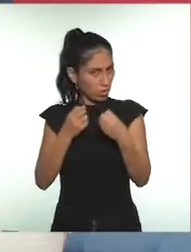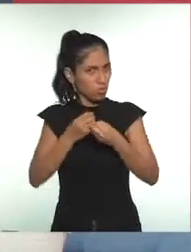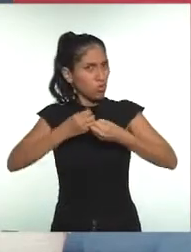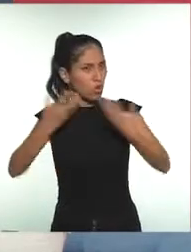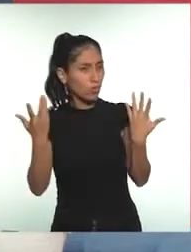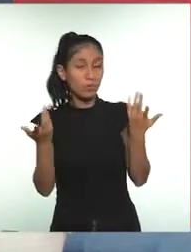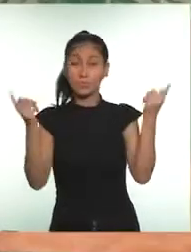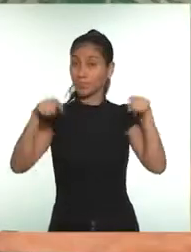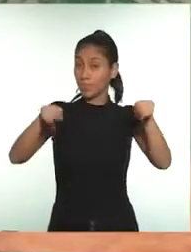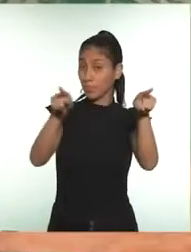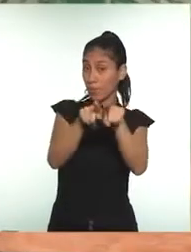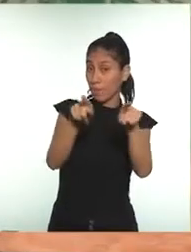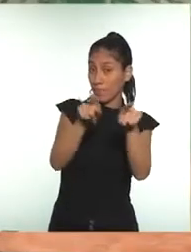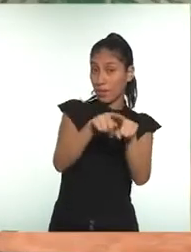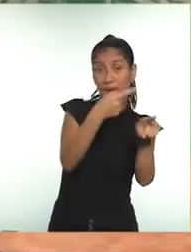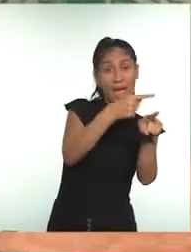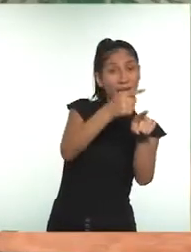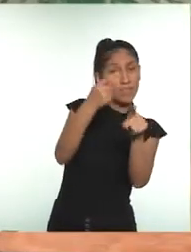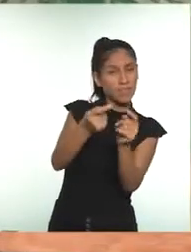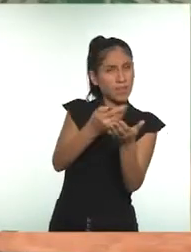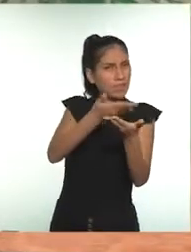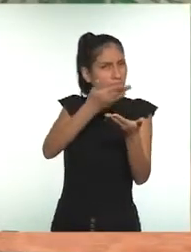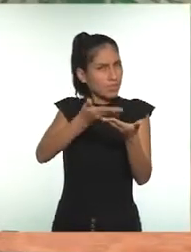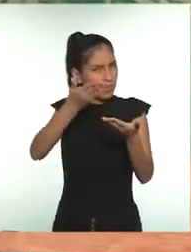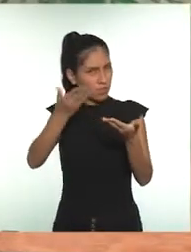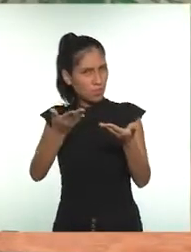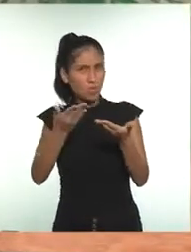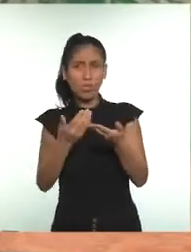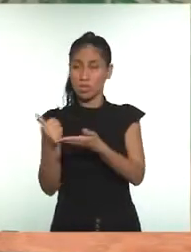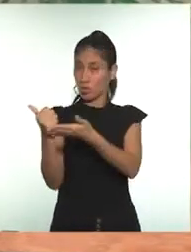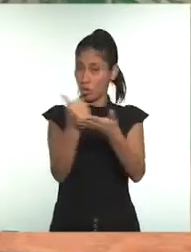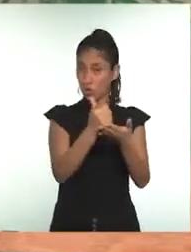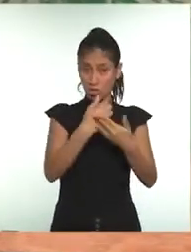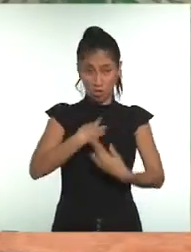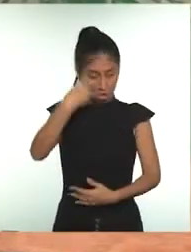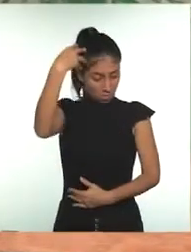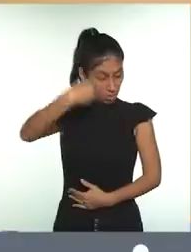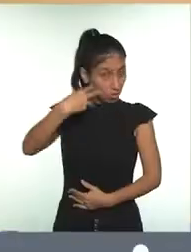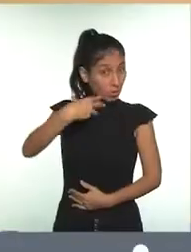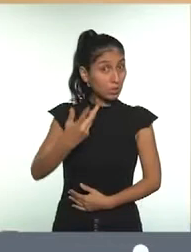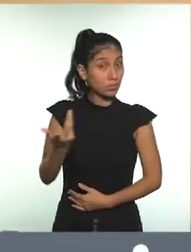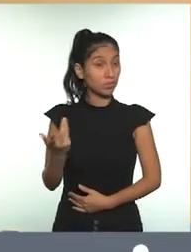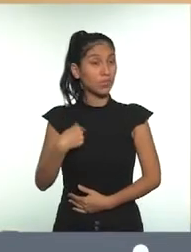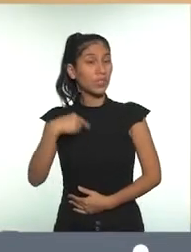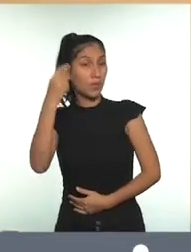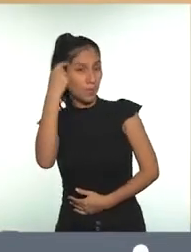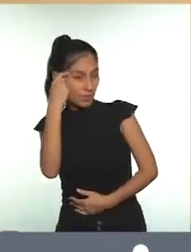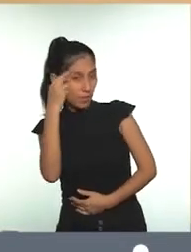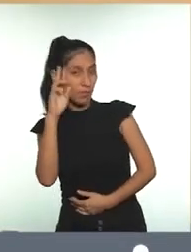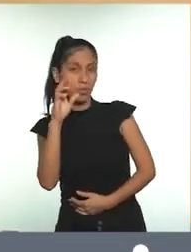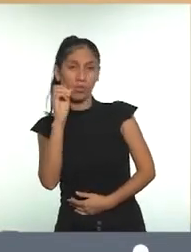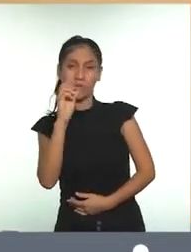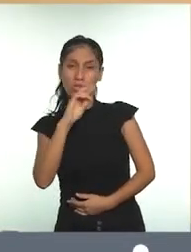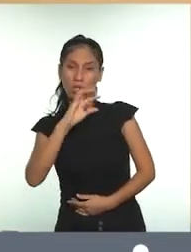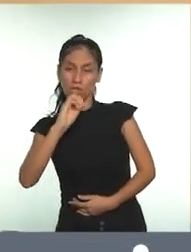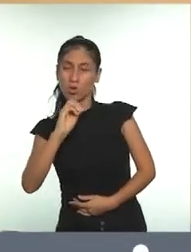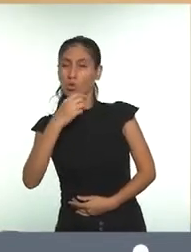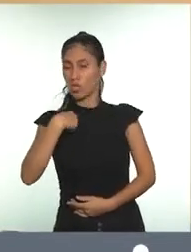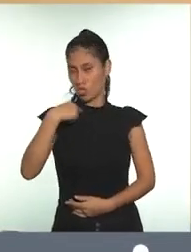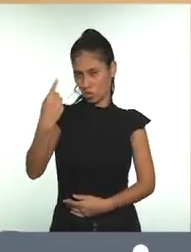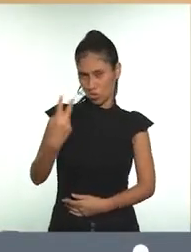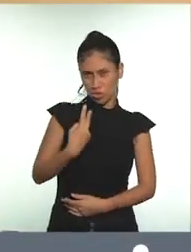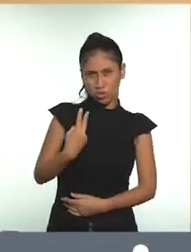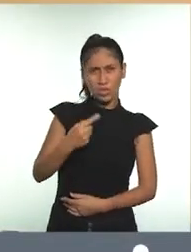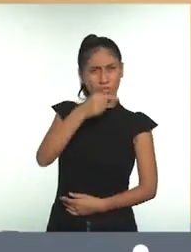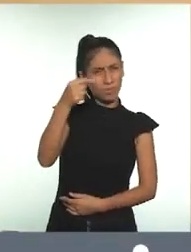nos encontramos. Y que hay diferentes instrumentos que nos permiten conocer estas medidas. Eso pensamos Rodrigo y yo. La